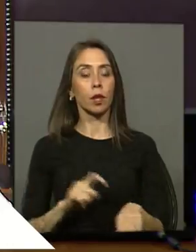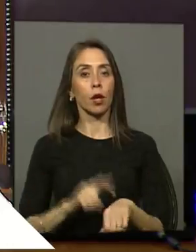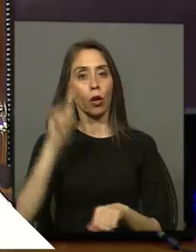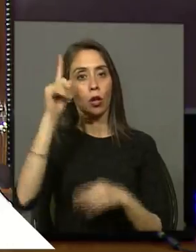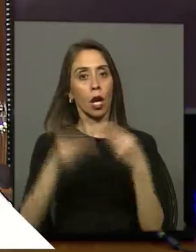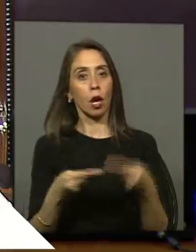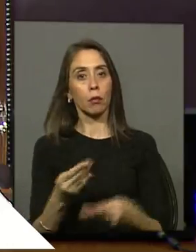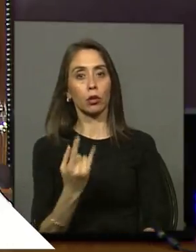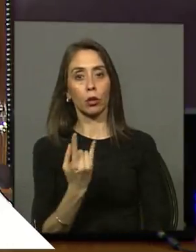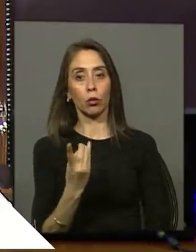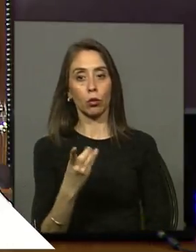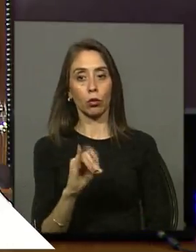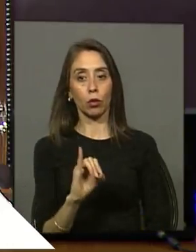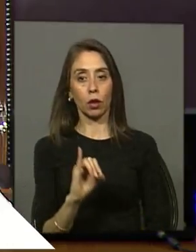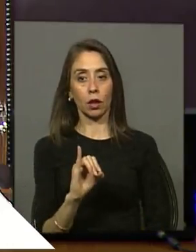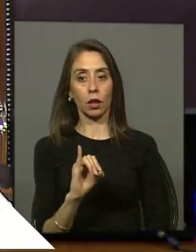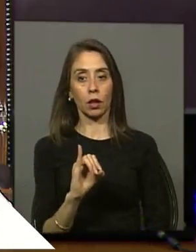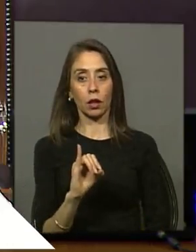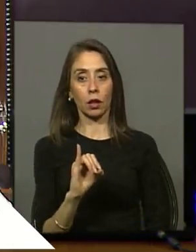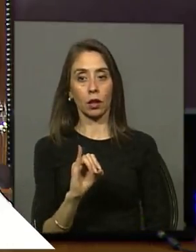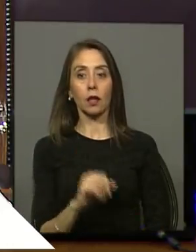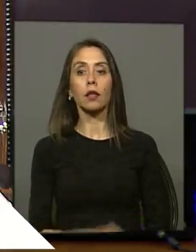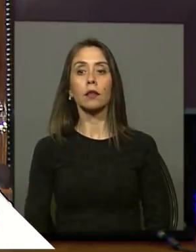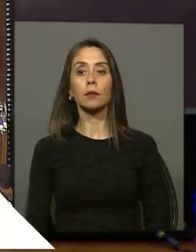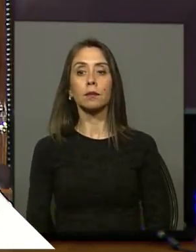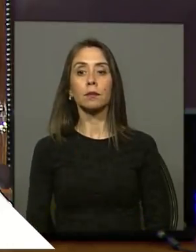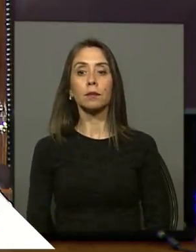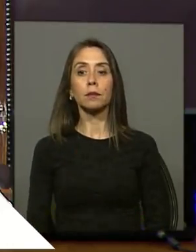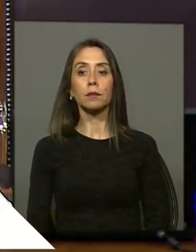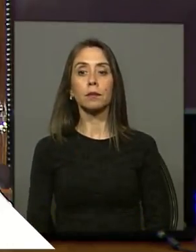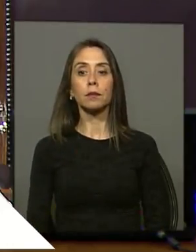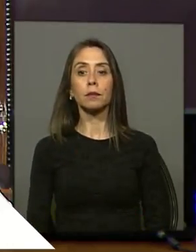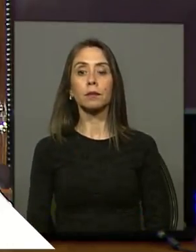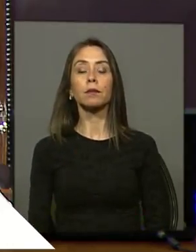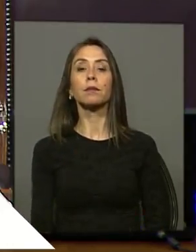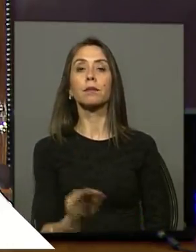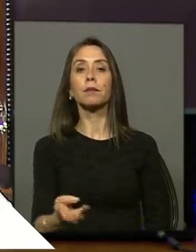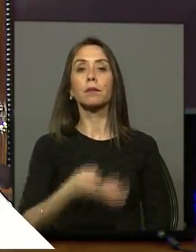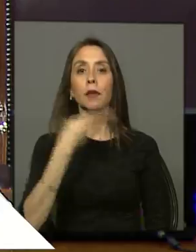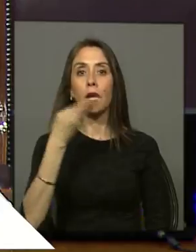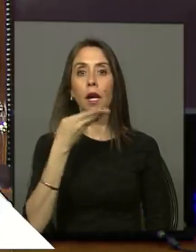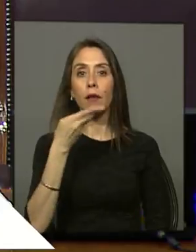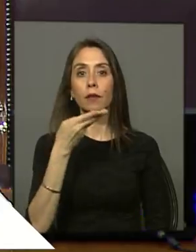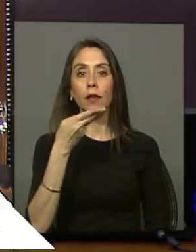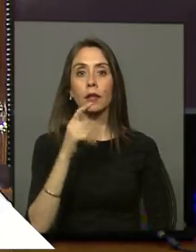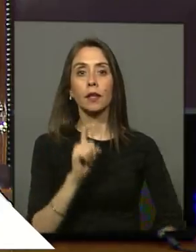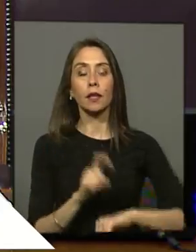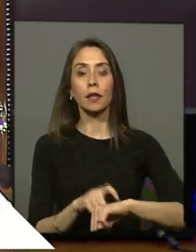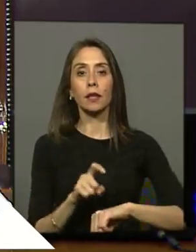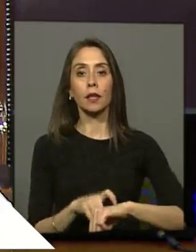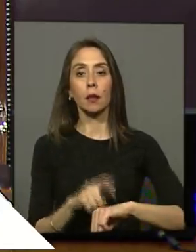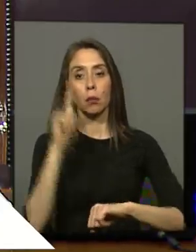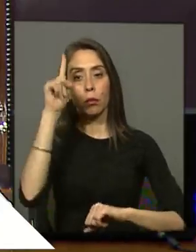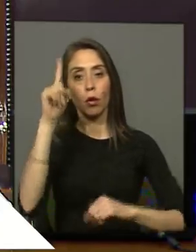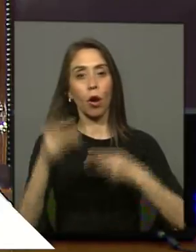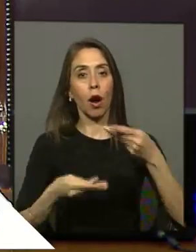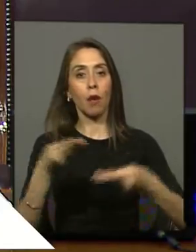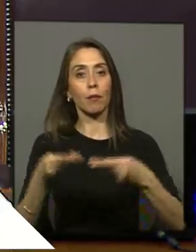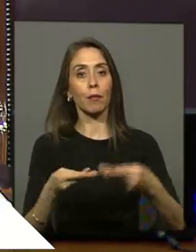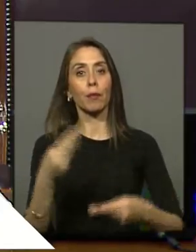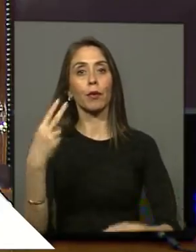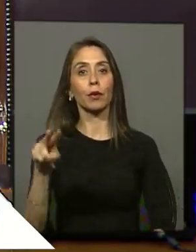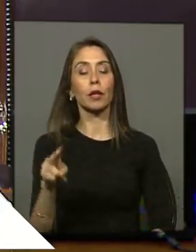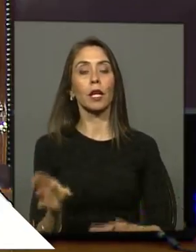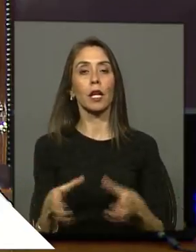incidentes de la unión demócrata independiente y damos inmediatamente la palabra en el tiempo de incidentes del